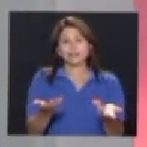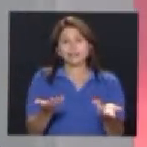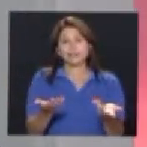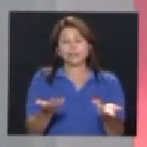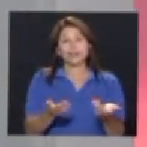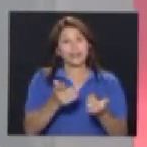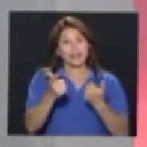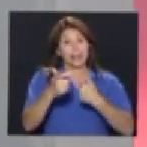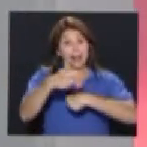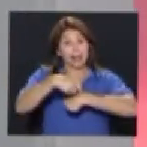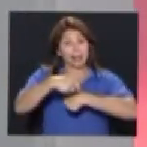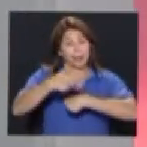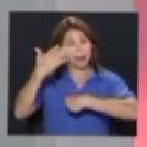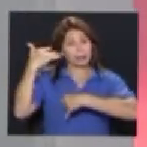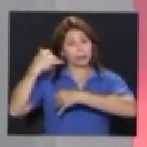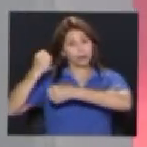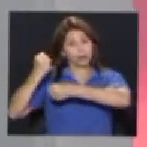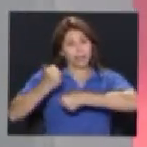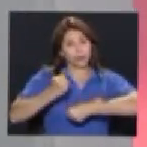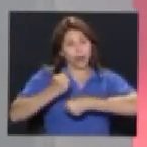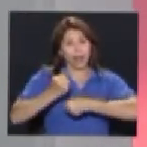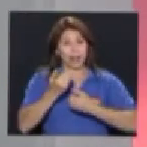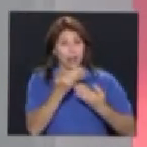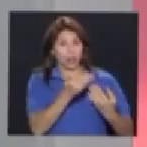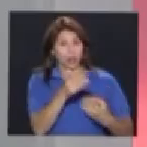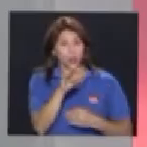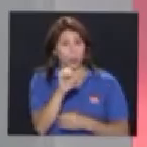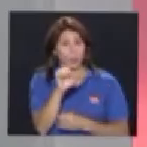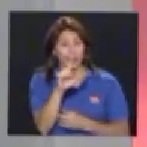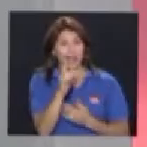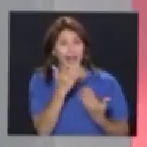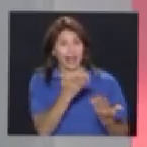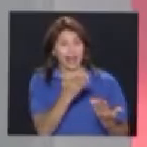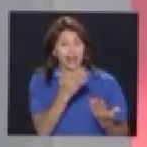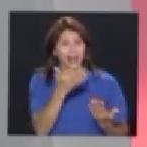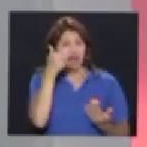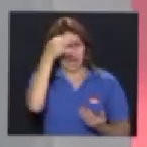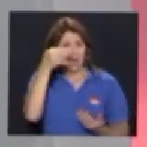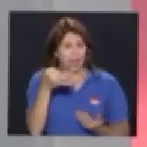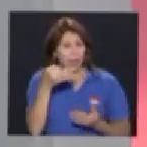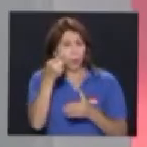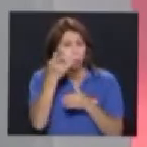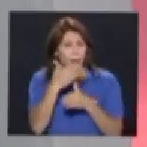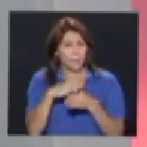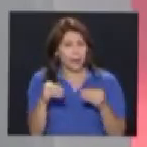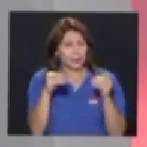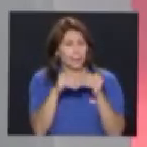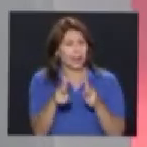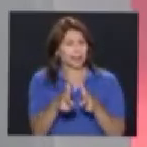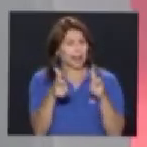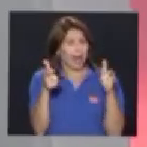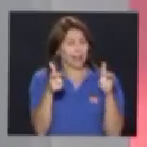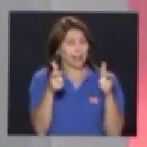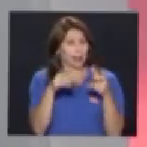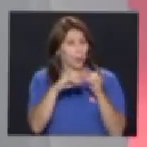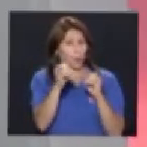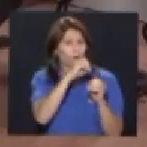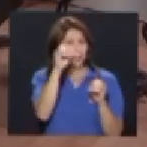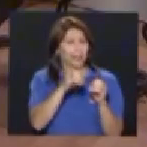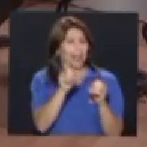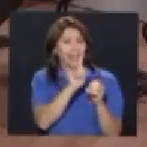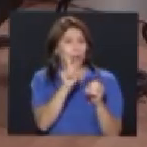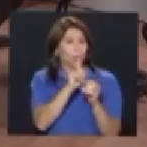en la etapa fundacional, don Miguel, creo que había una parte más grande que no salía de los impuestos